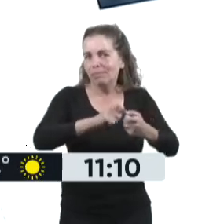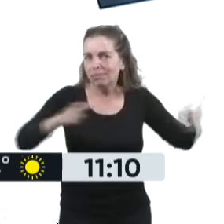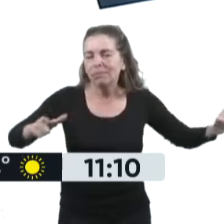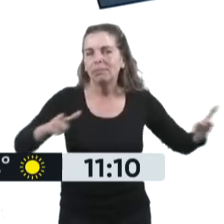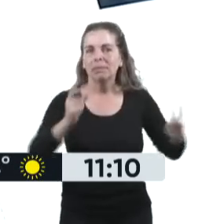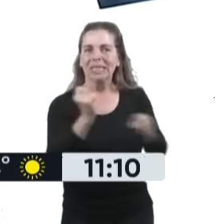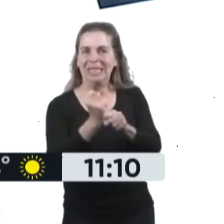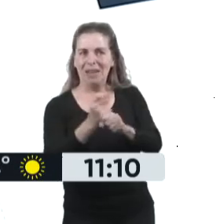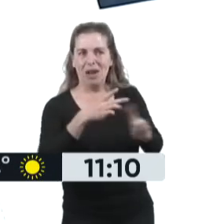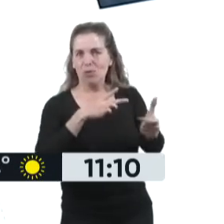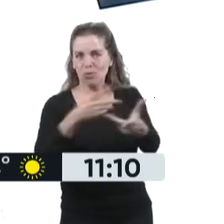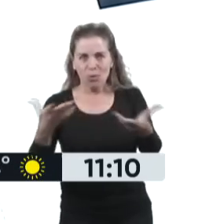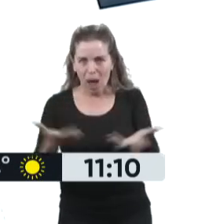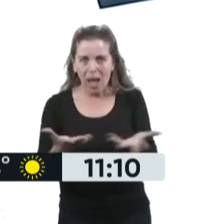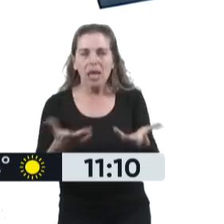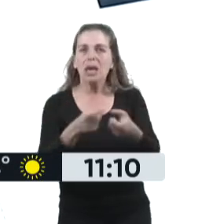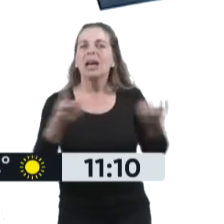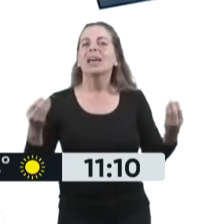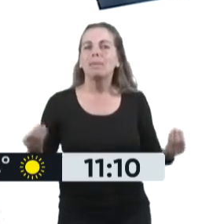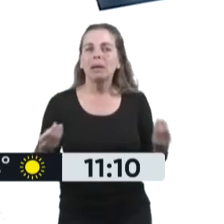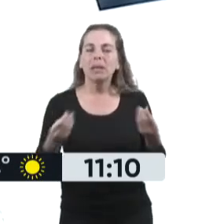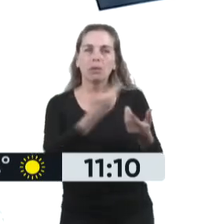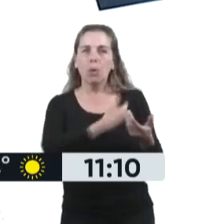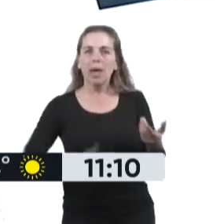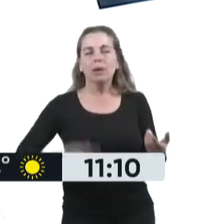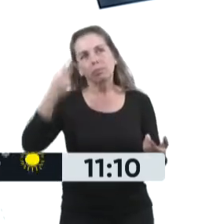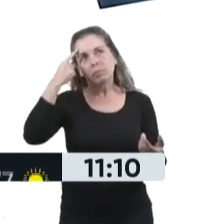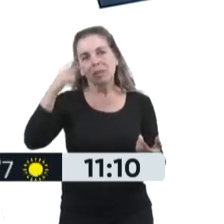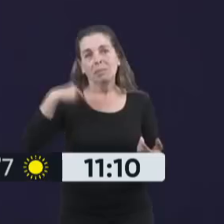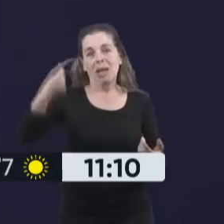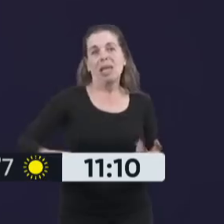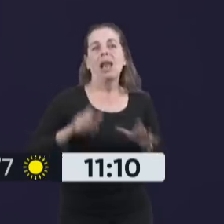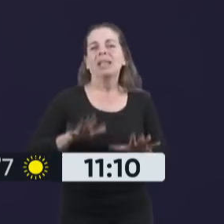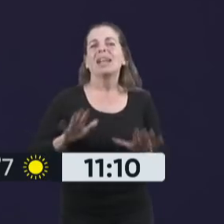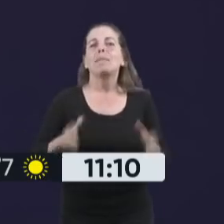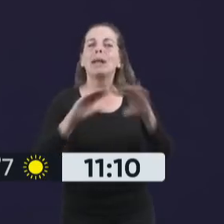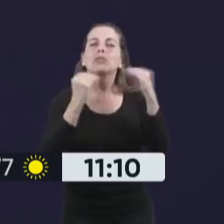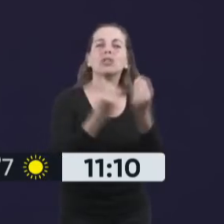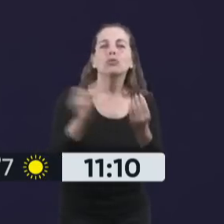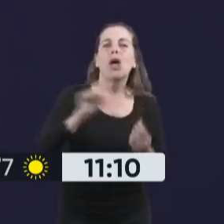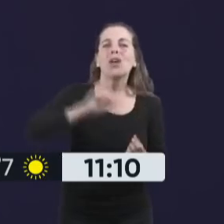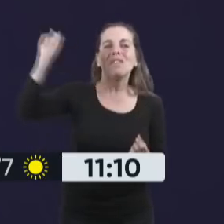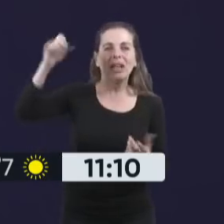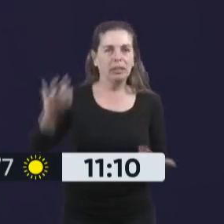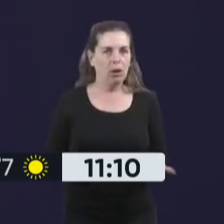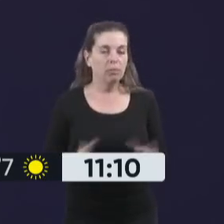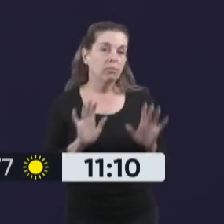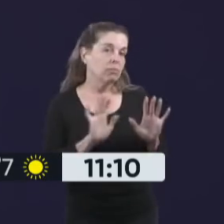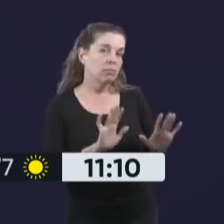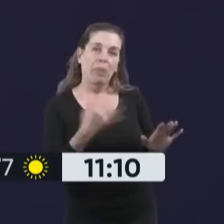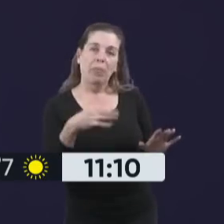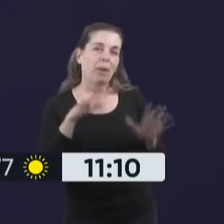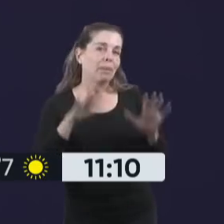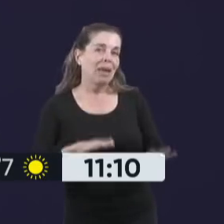desocupación también, ¿no? ¿Qué estudios tiene y qué esperan para mañana? Bueno, hay que esperar